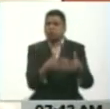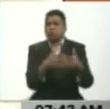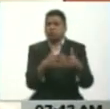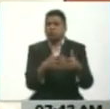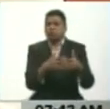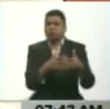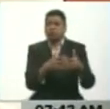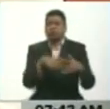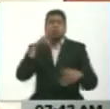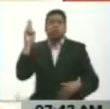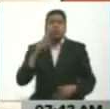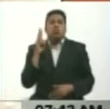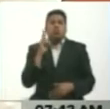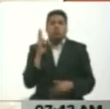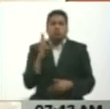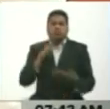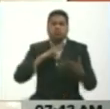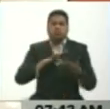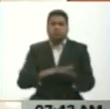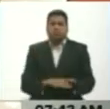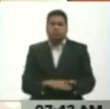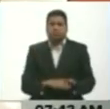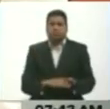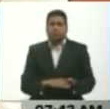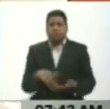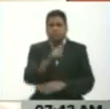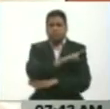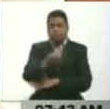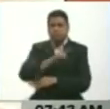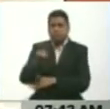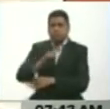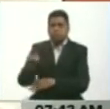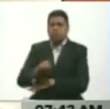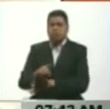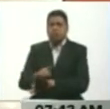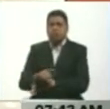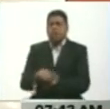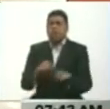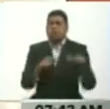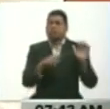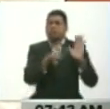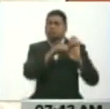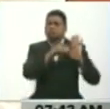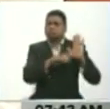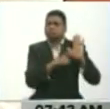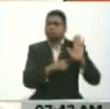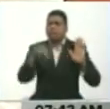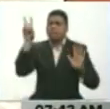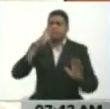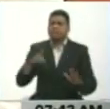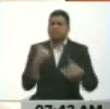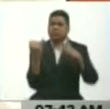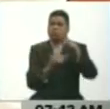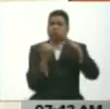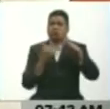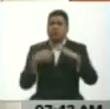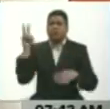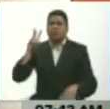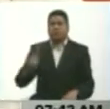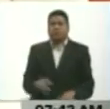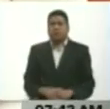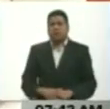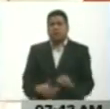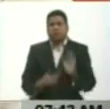como justificativos para sancionar y para aplicarle medidas a venezolanos y a instituciones venezolanas,